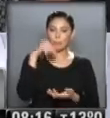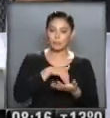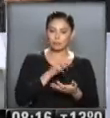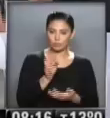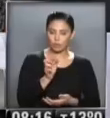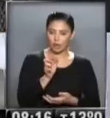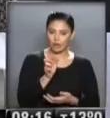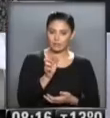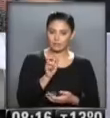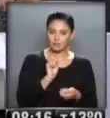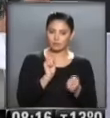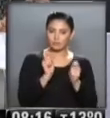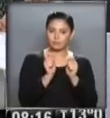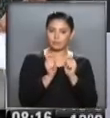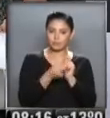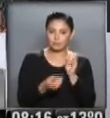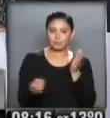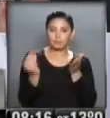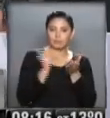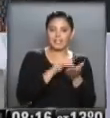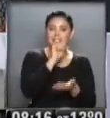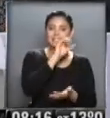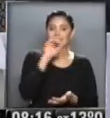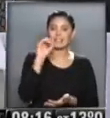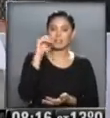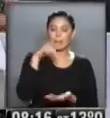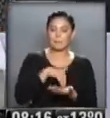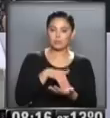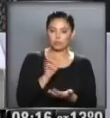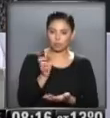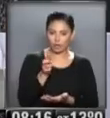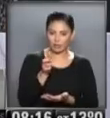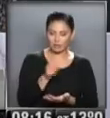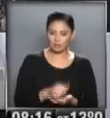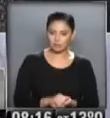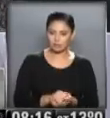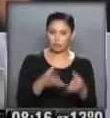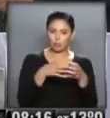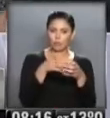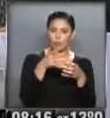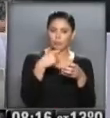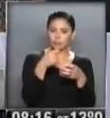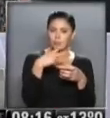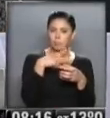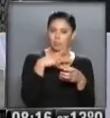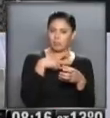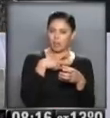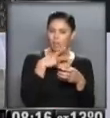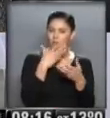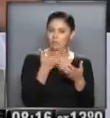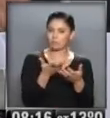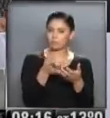dólares se convirtieron en 60 millones de dólares cuando se vendieron al mercado perdieron las afjp Esto fue una estafa a las